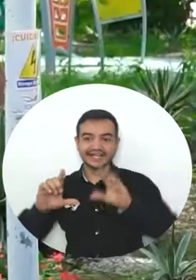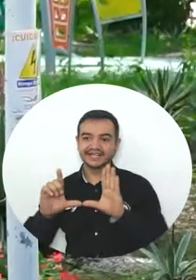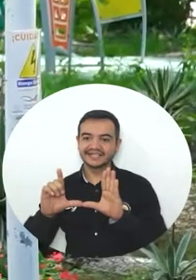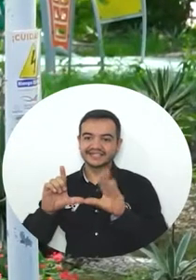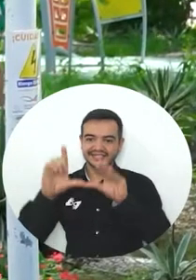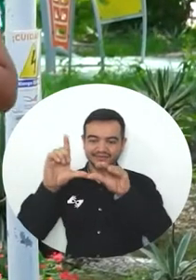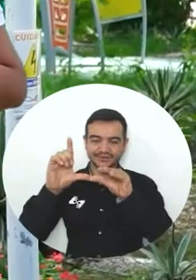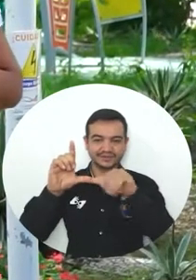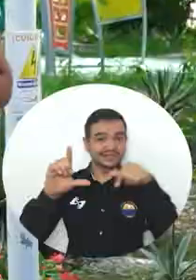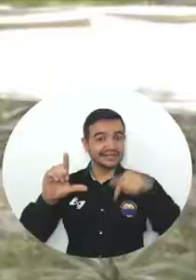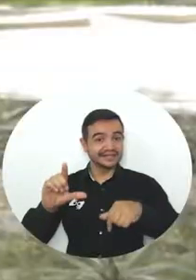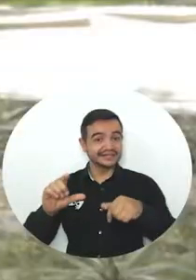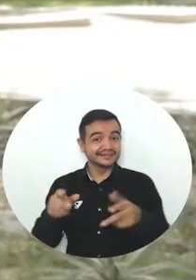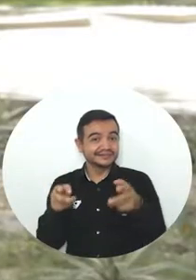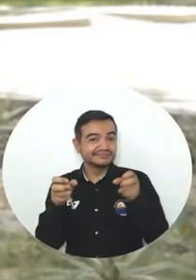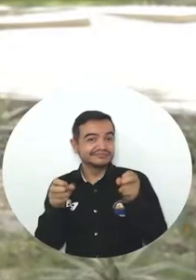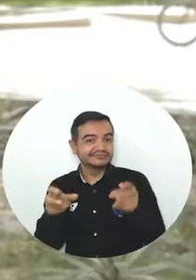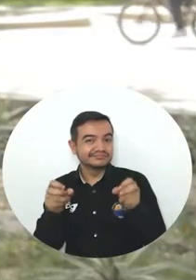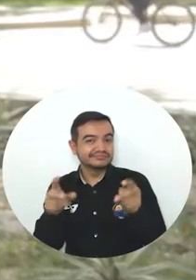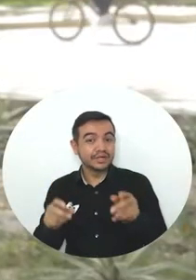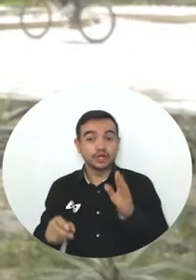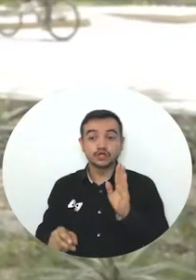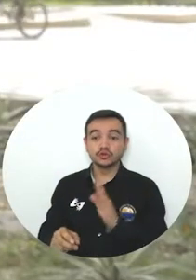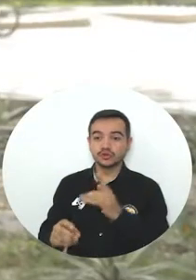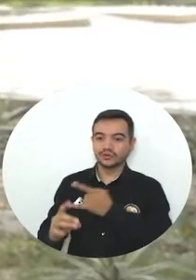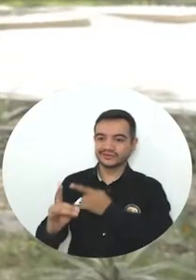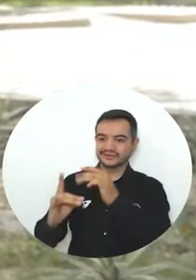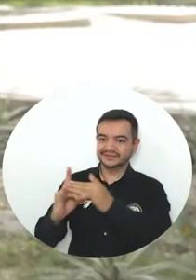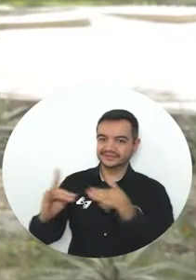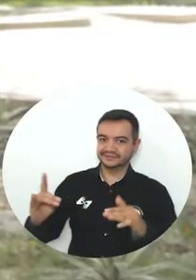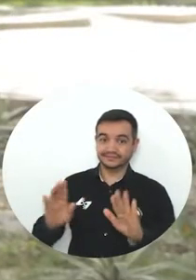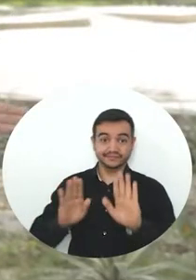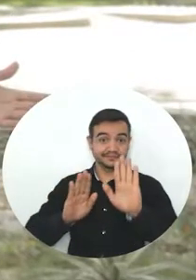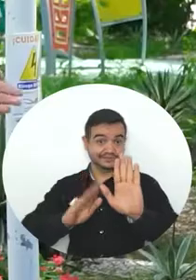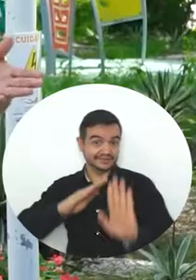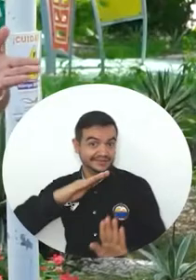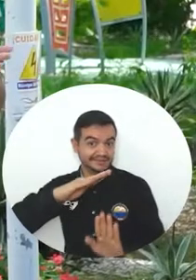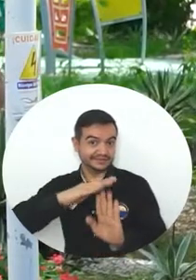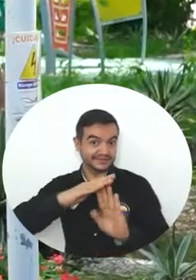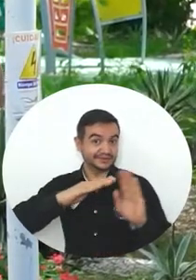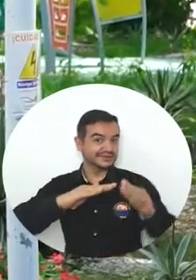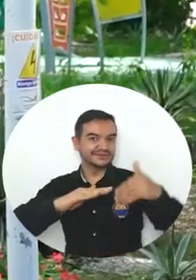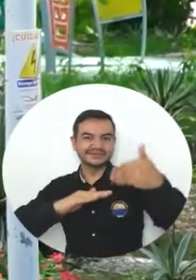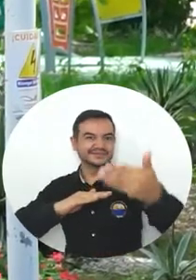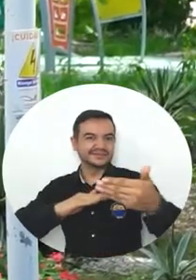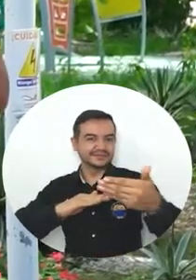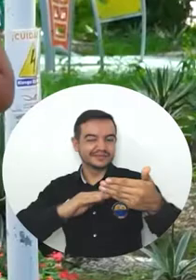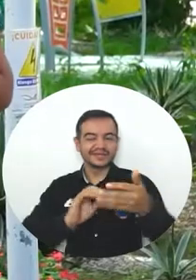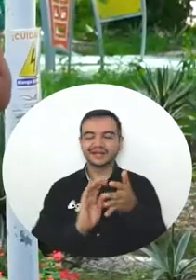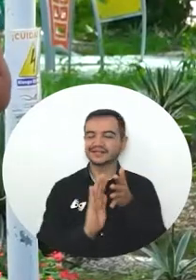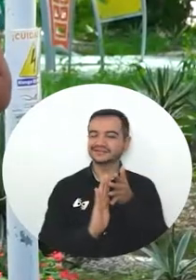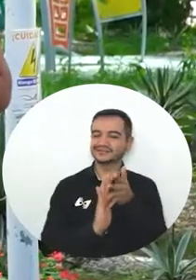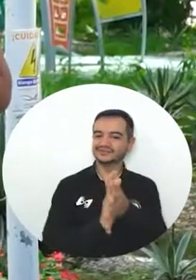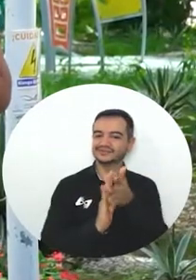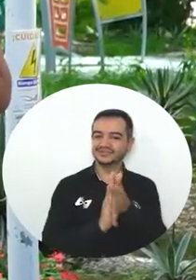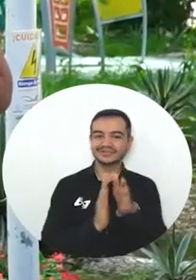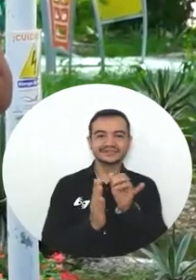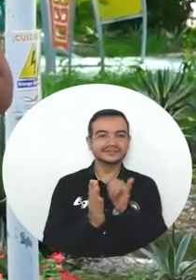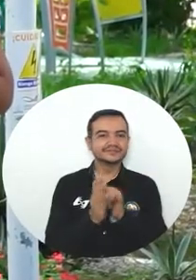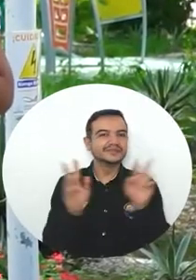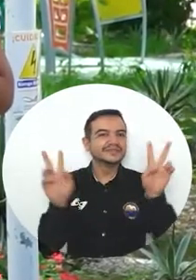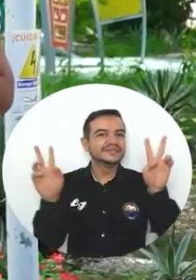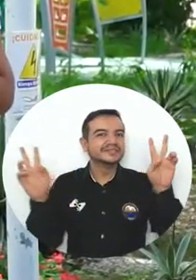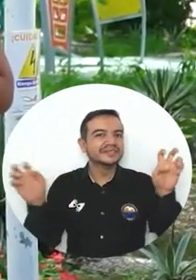Esto es el Campus TV, programa institucional de la Universidad del Magdalena. Vamos a una pausa y en segundos continuamos